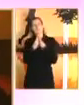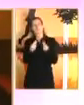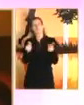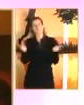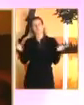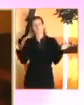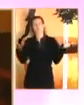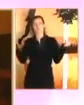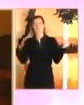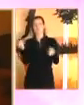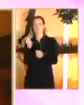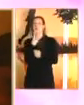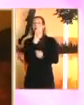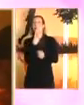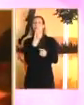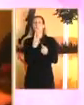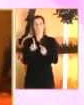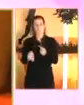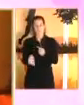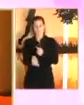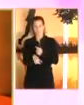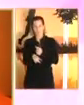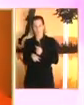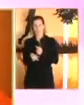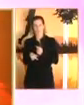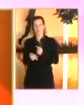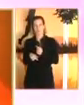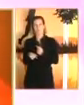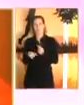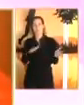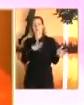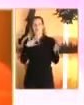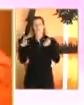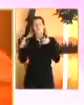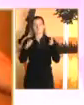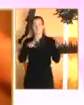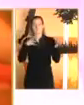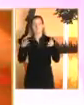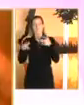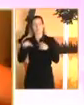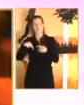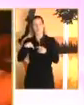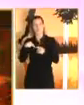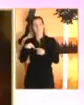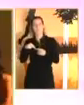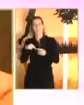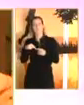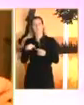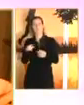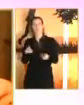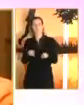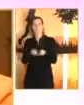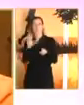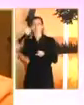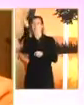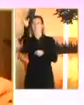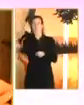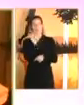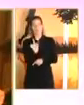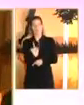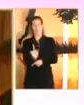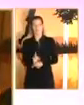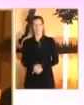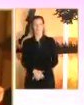velas. Que la cliente se piense que estoy en el paraíso totalmente. A ver, por aquí, ¿estamos en el paraíso? Más allá, yo